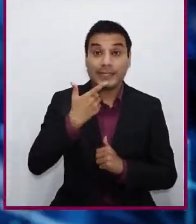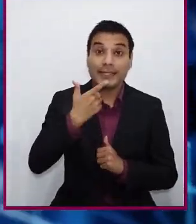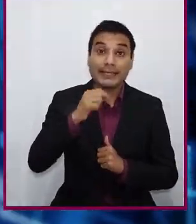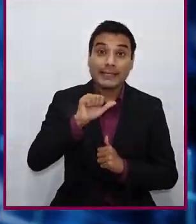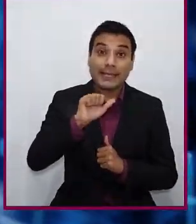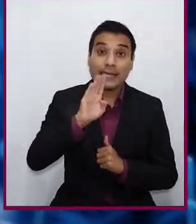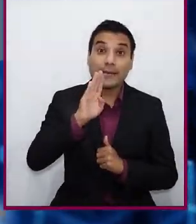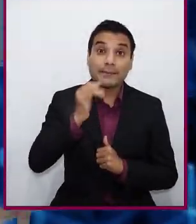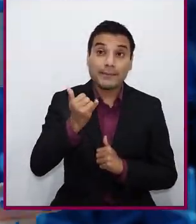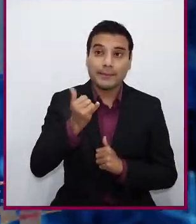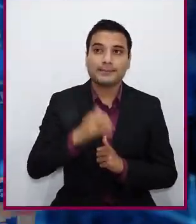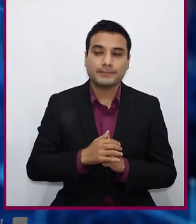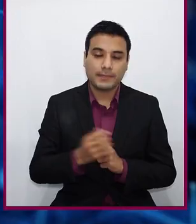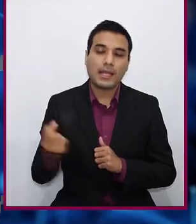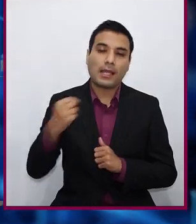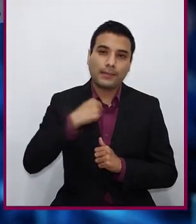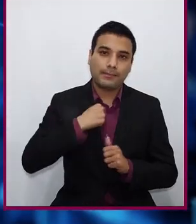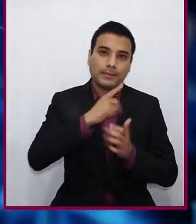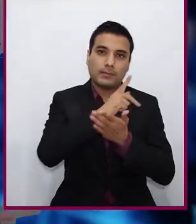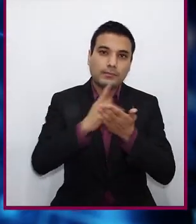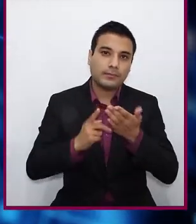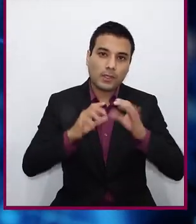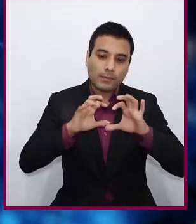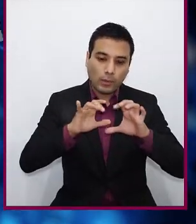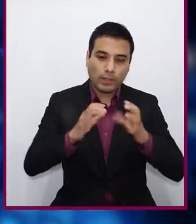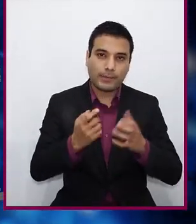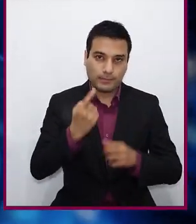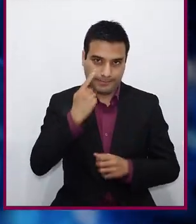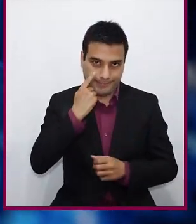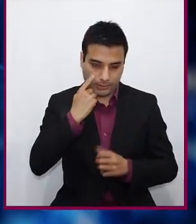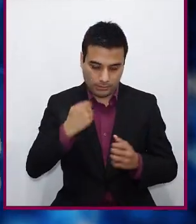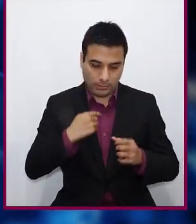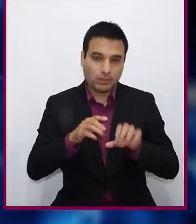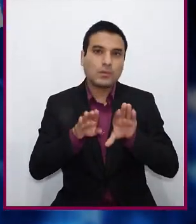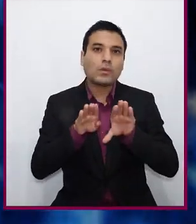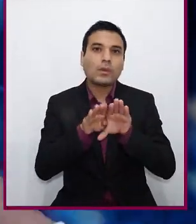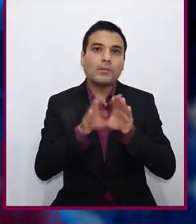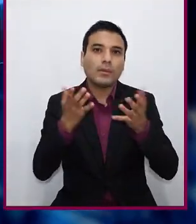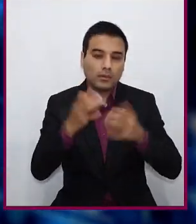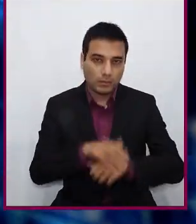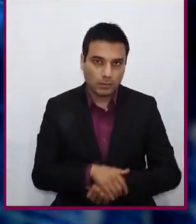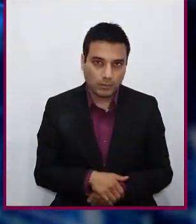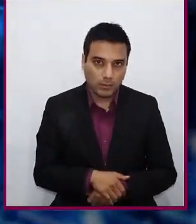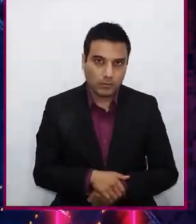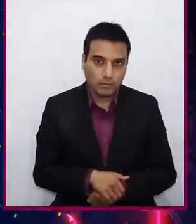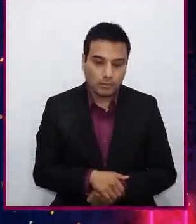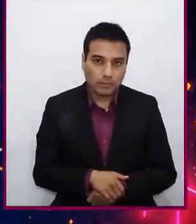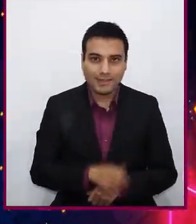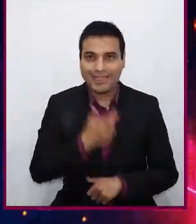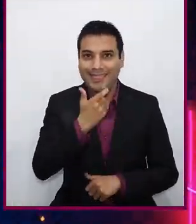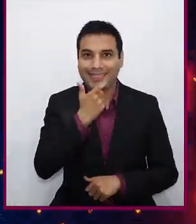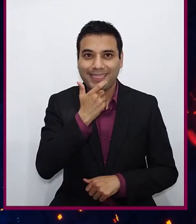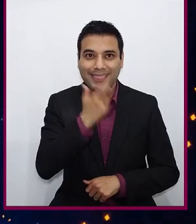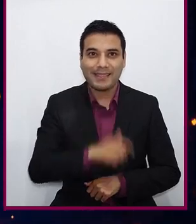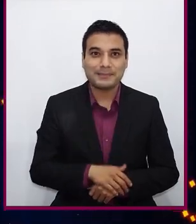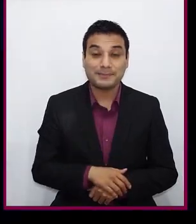david dice que se puso a programar lo orientado a objetos mira cómo me dejó